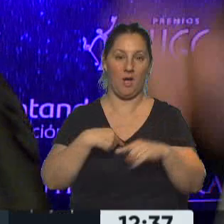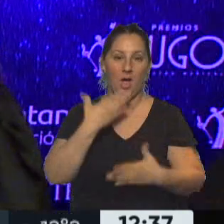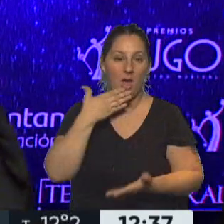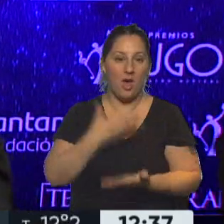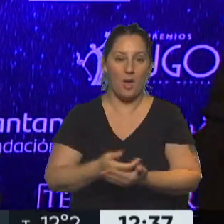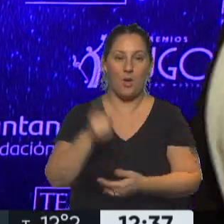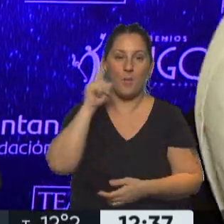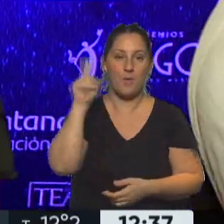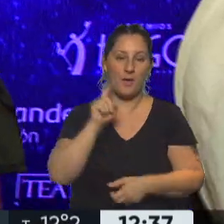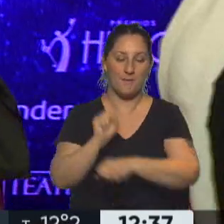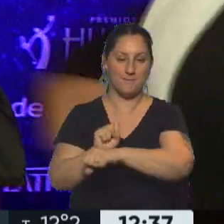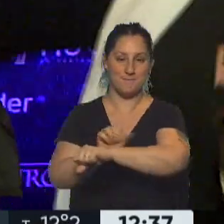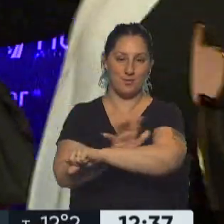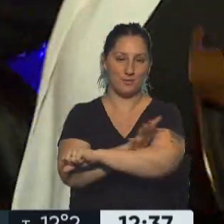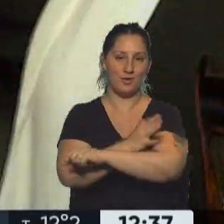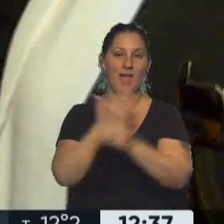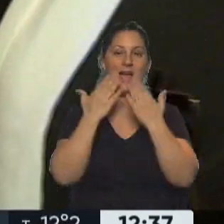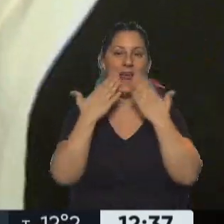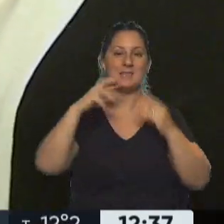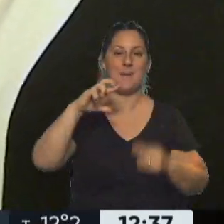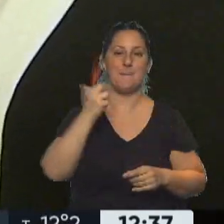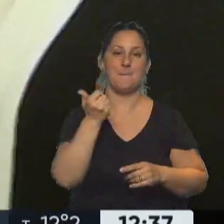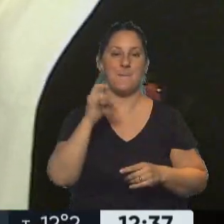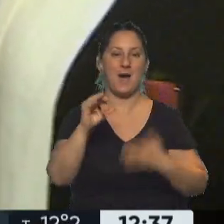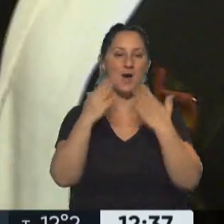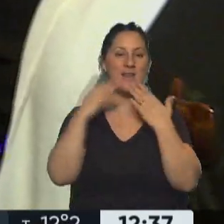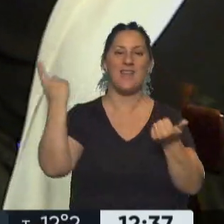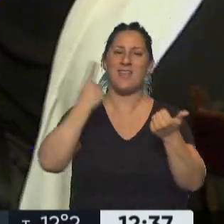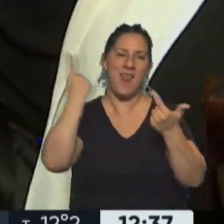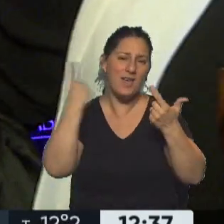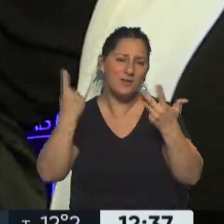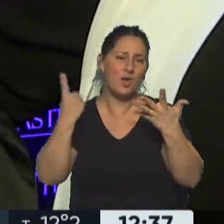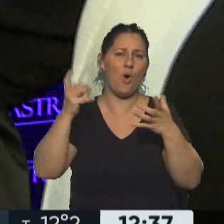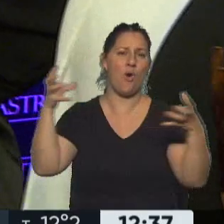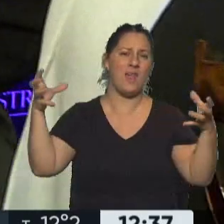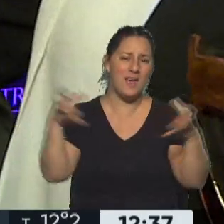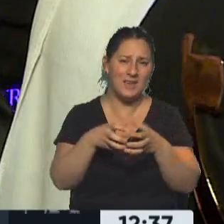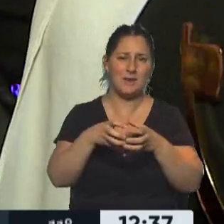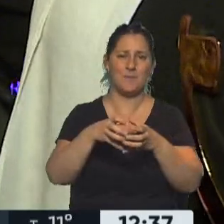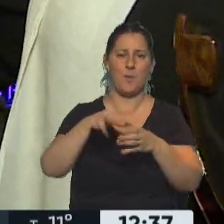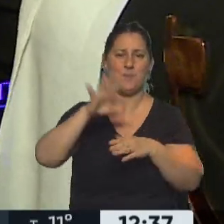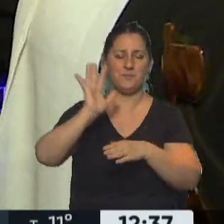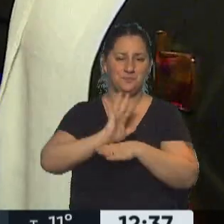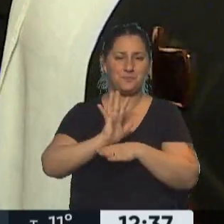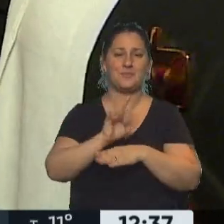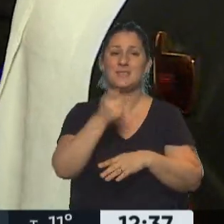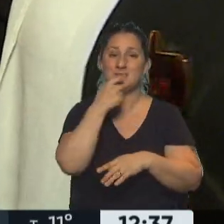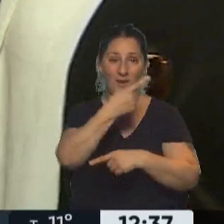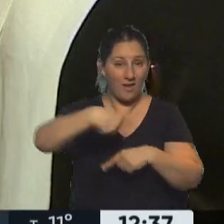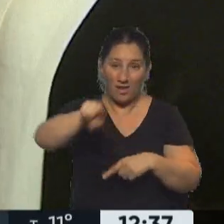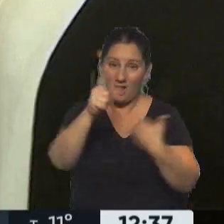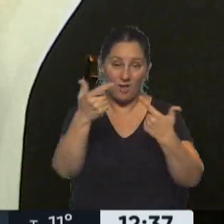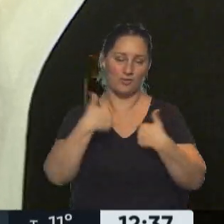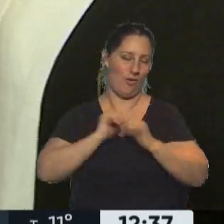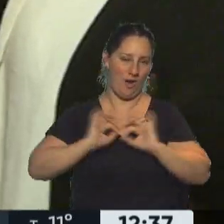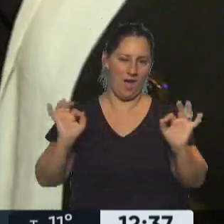creer, estoy muy emocionada. Bueno, gracias Pau, gracias a todos los directores, a todo el elenco, que sin ellos no sería nada.